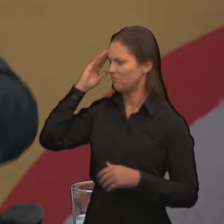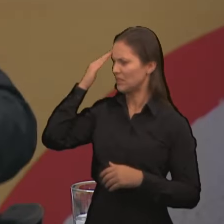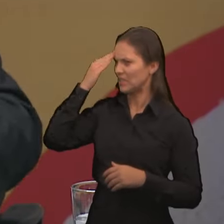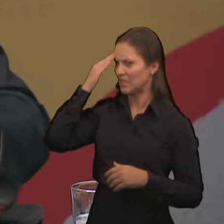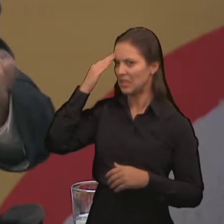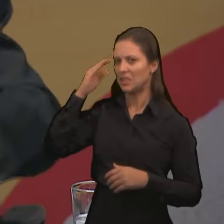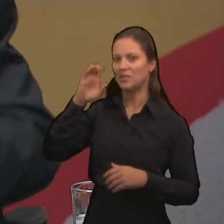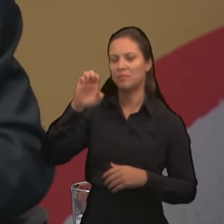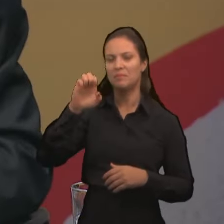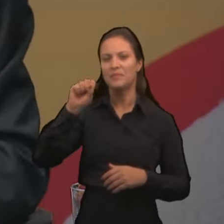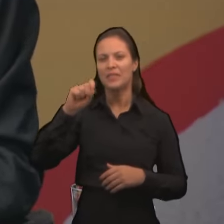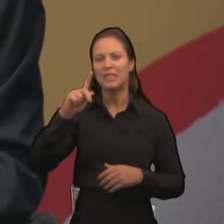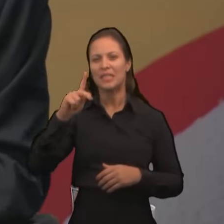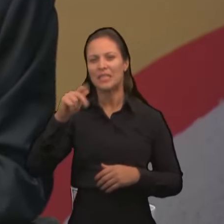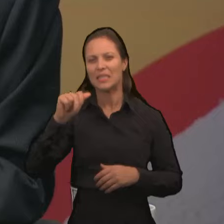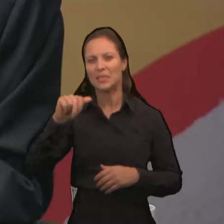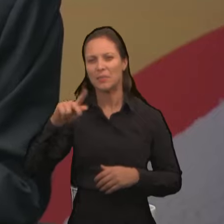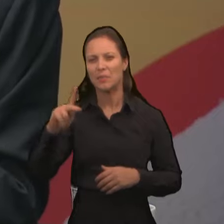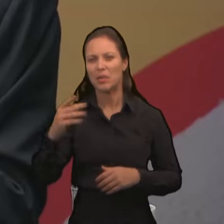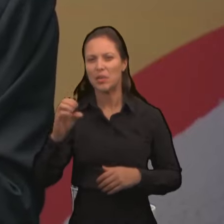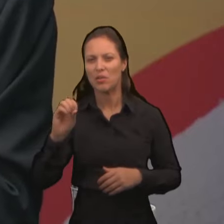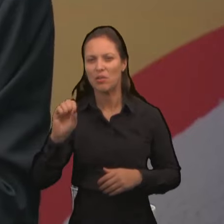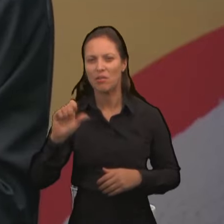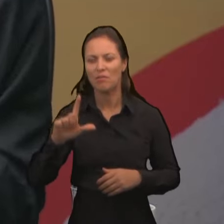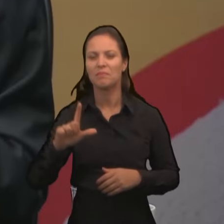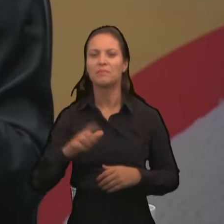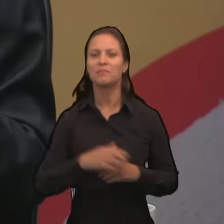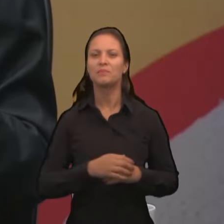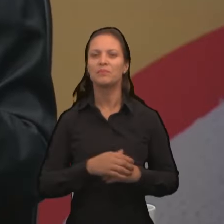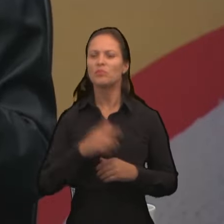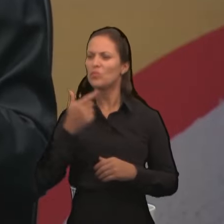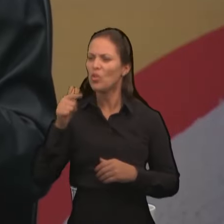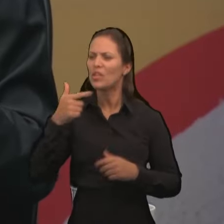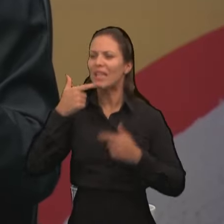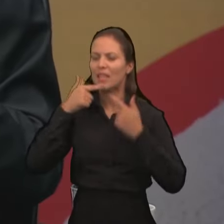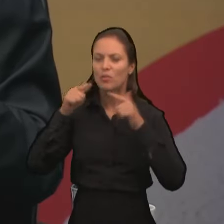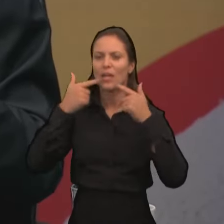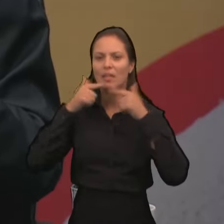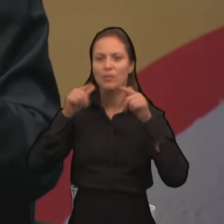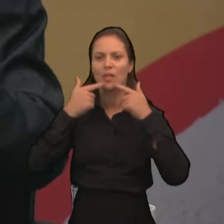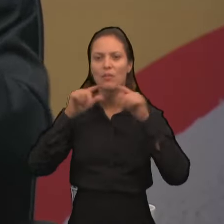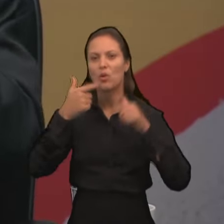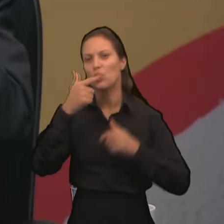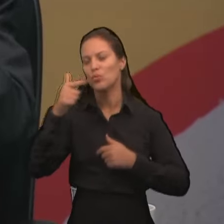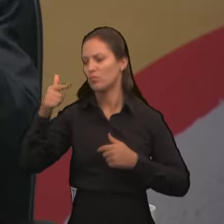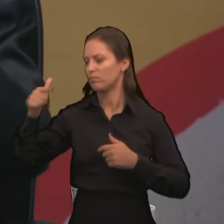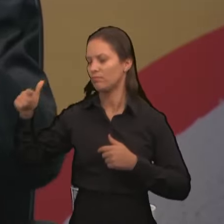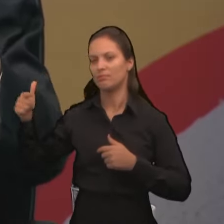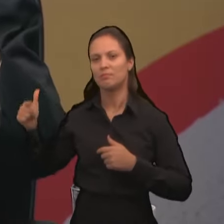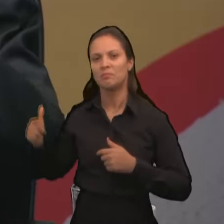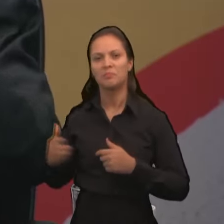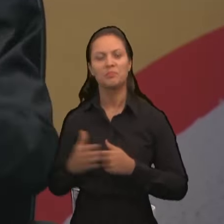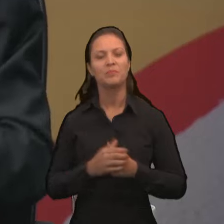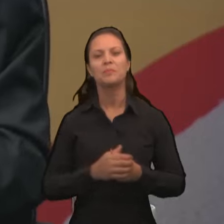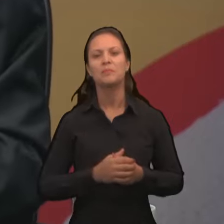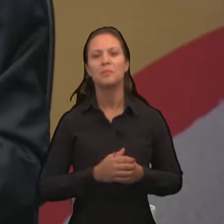el compañero chino va a poder escuchar en chino, una traducción simultánea, independientemente